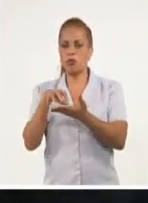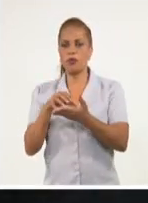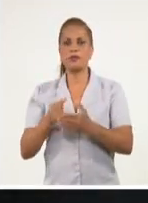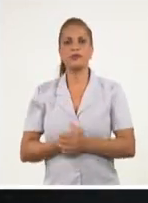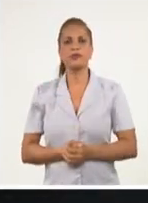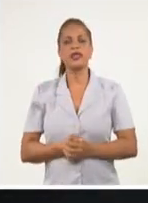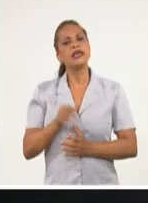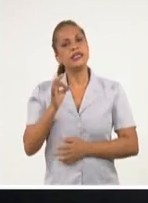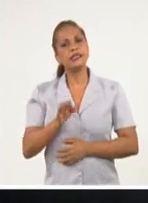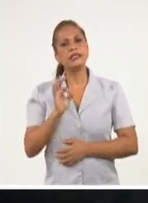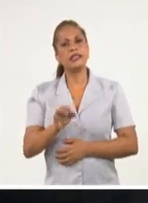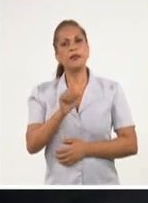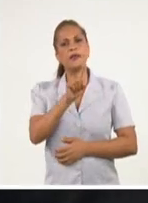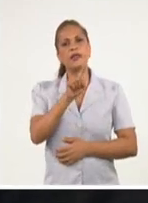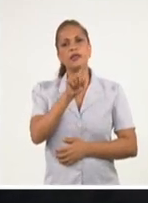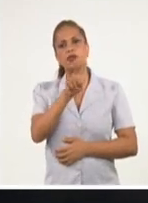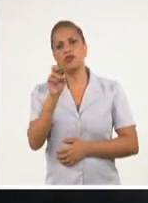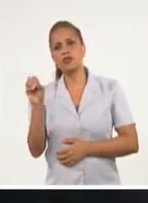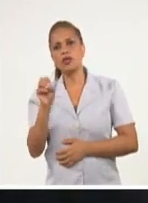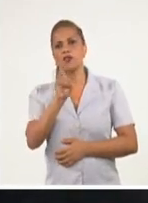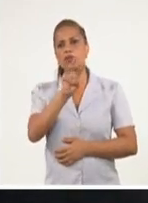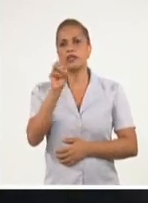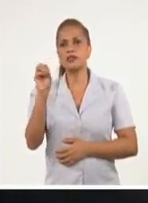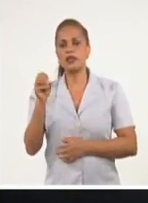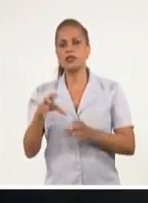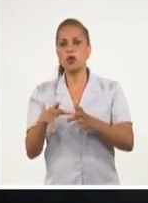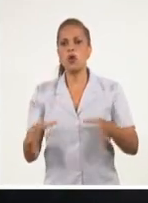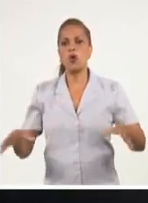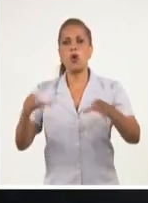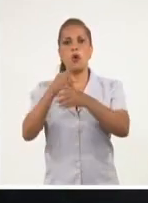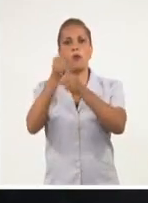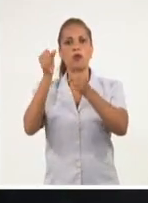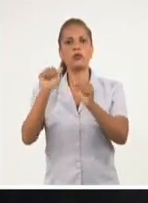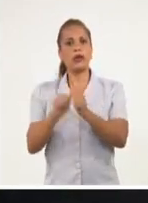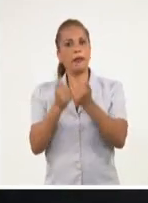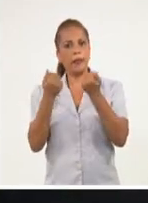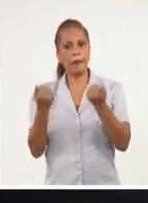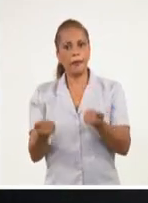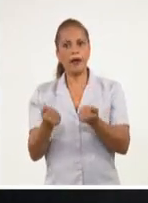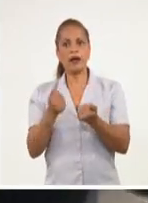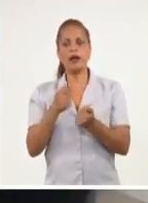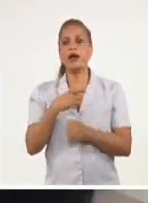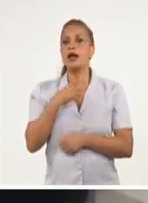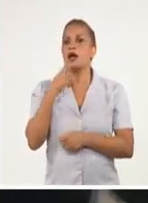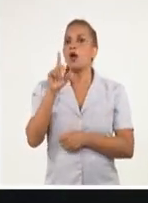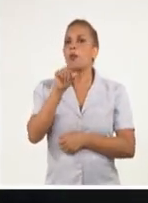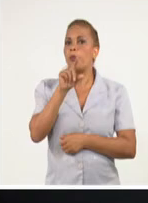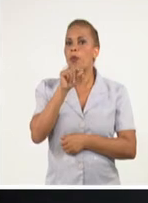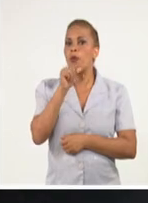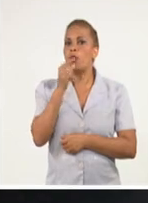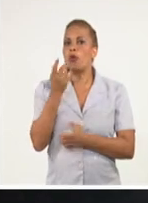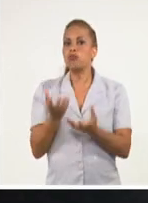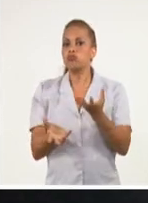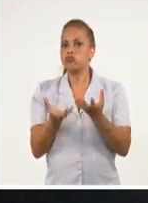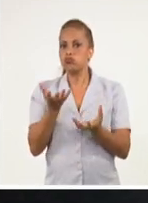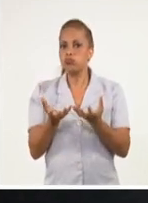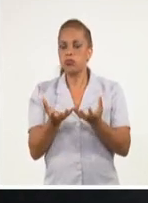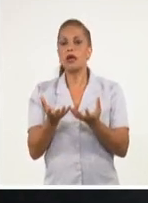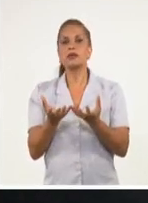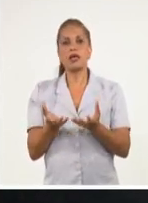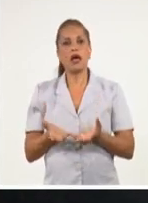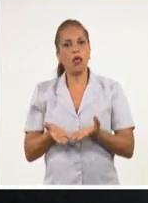de 200 a 300 bolsas de pan a cada comunidad, con 200 a 300 charolas de pollo asado. Se lleva el refresco que lleve cada